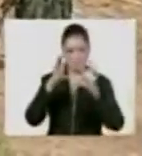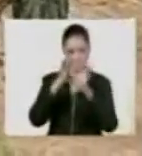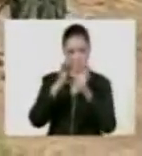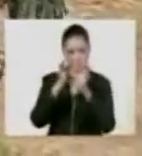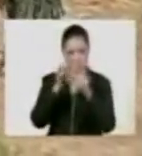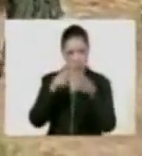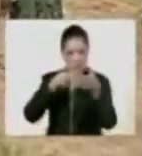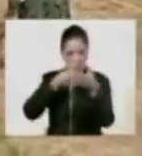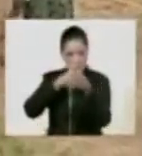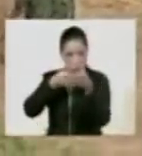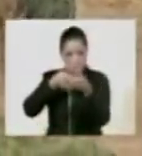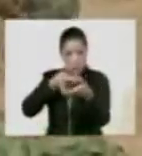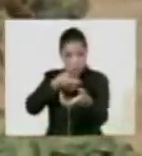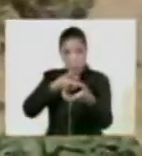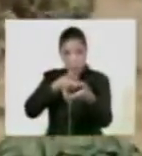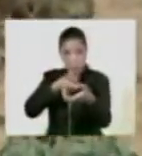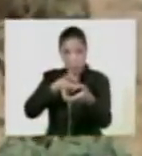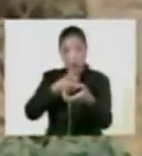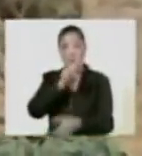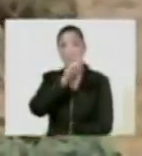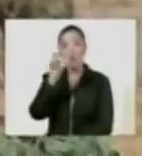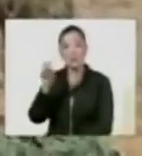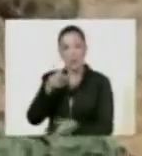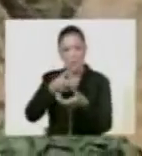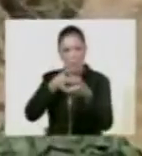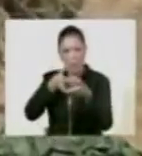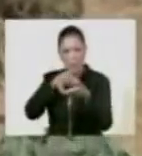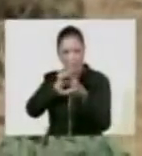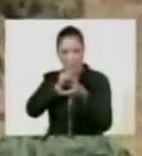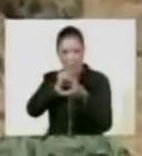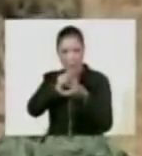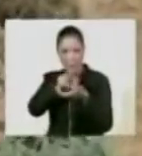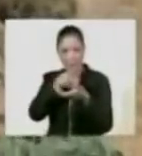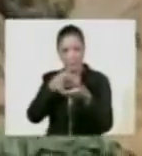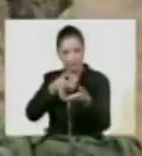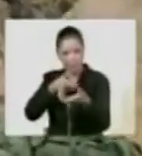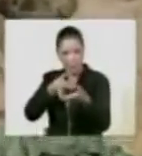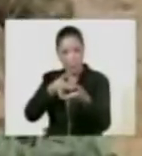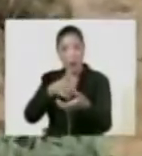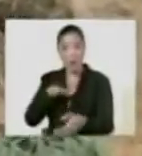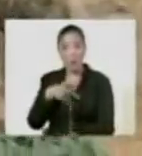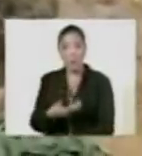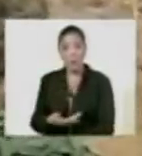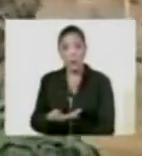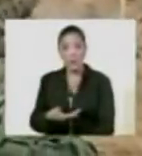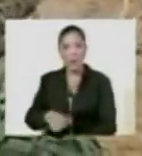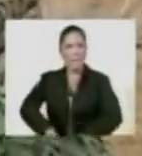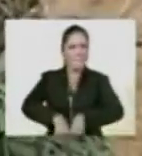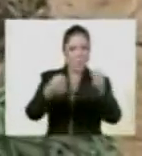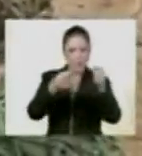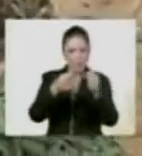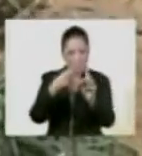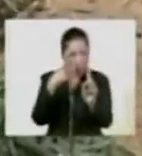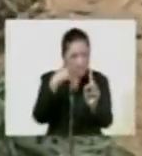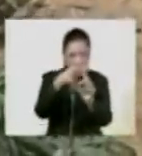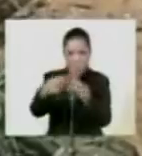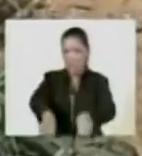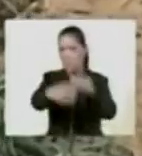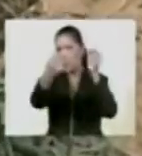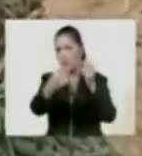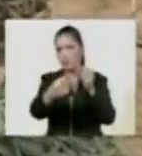tiro de 200 disparos por minuto, capaz de destruir los blancos a muy baja